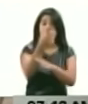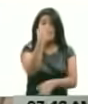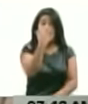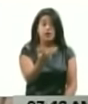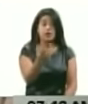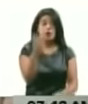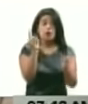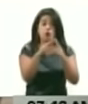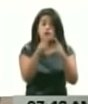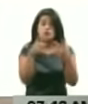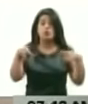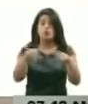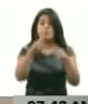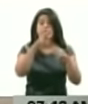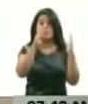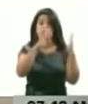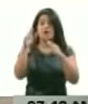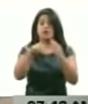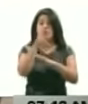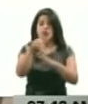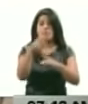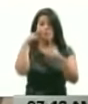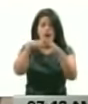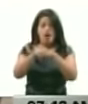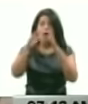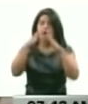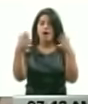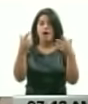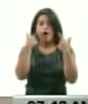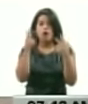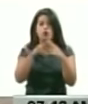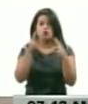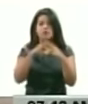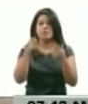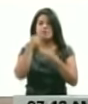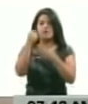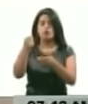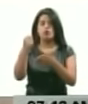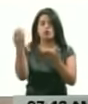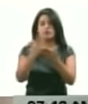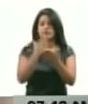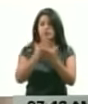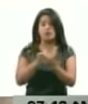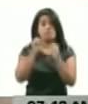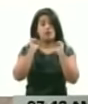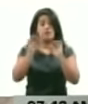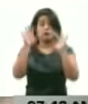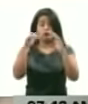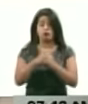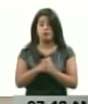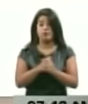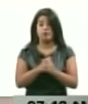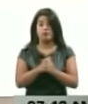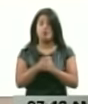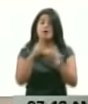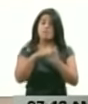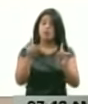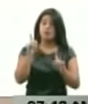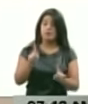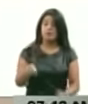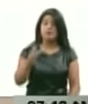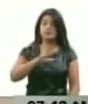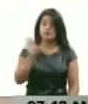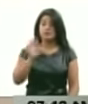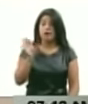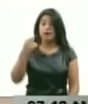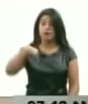Biblioteca Nacional y adentrarse en ese maravilloso mundo del patrimonio documental. Es extraordinario. Pero además somos una